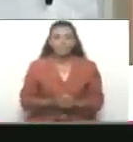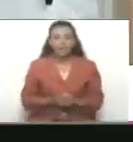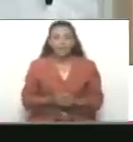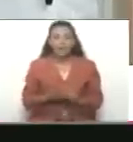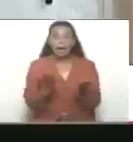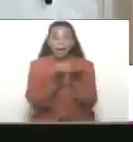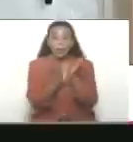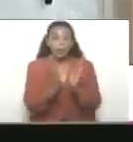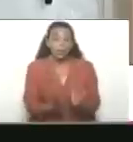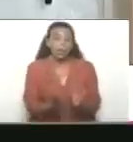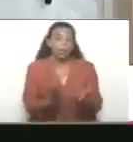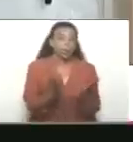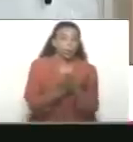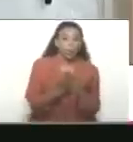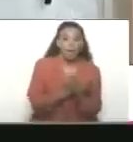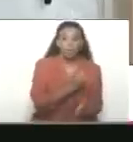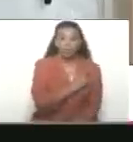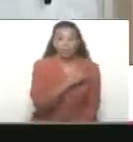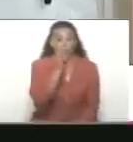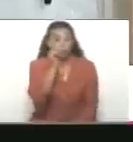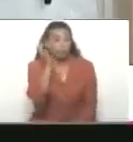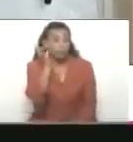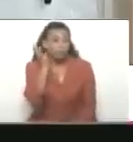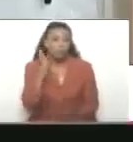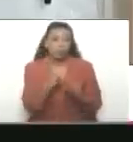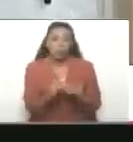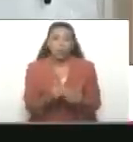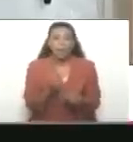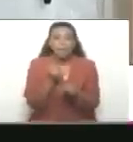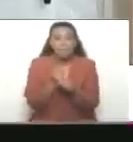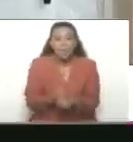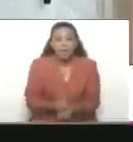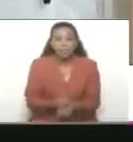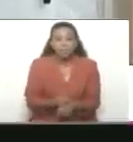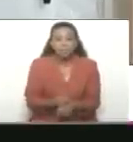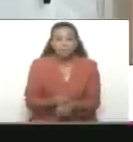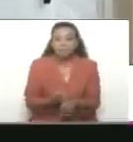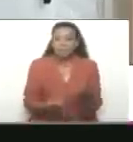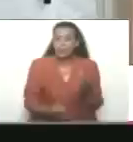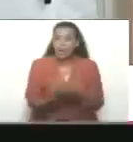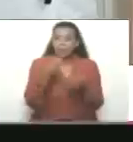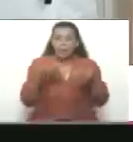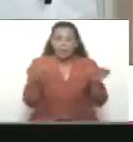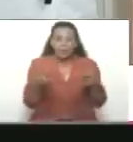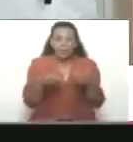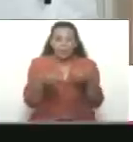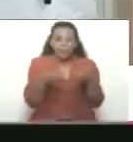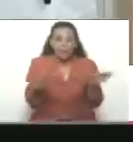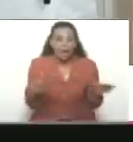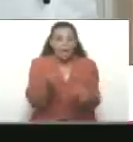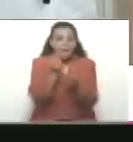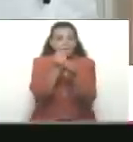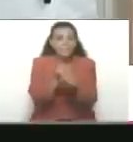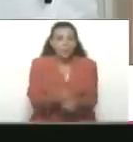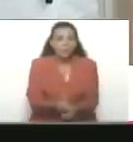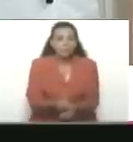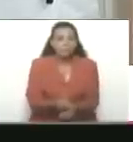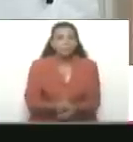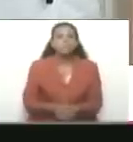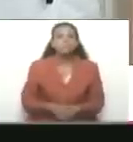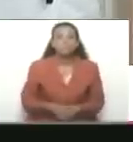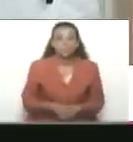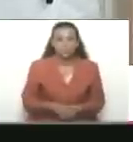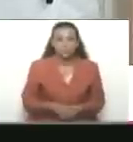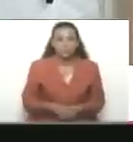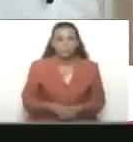colegios activados nuestras mujeres todos esperando afuera esa obra hermosa llena de colorido Llena de amor lleno de Esperanza